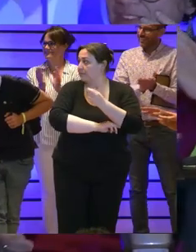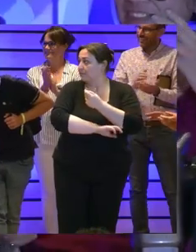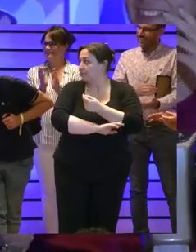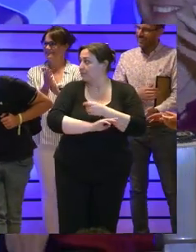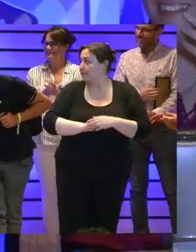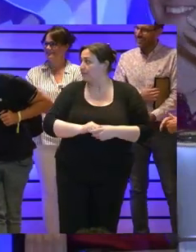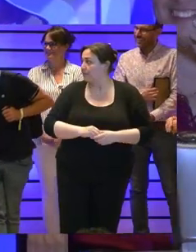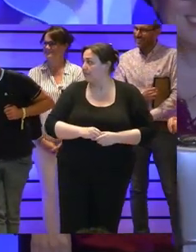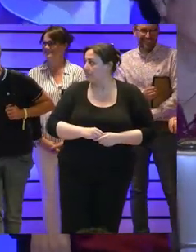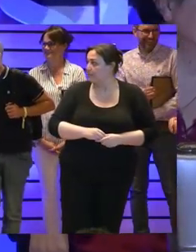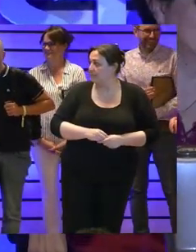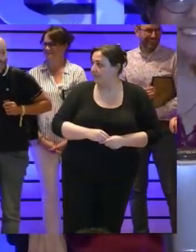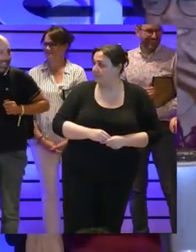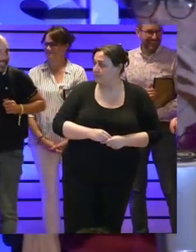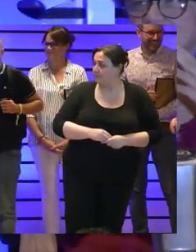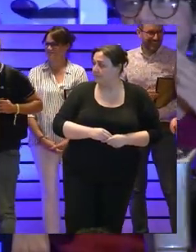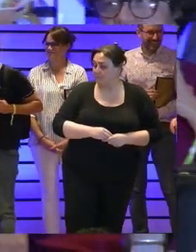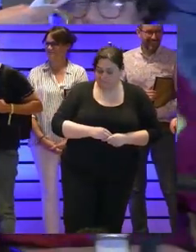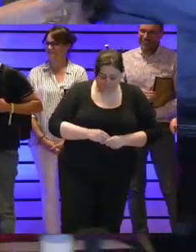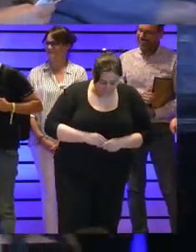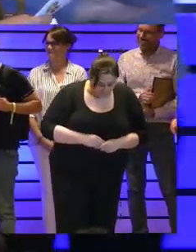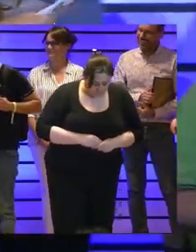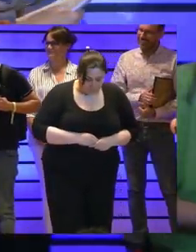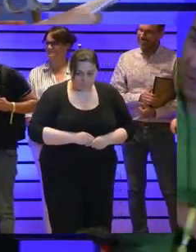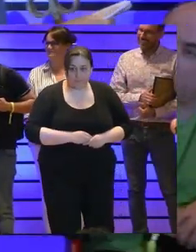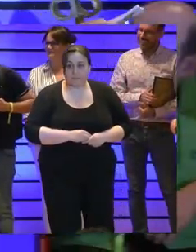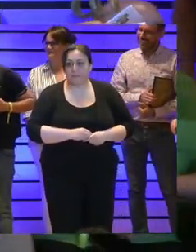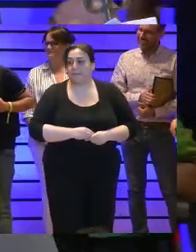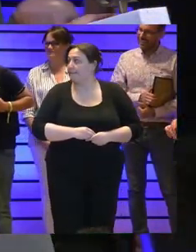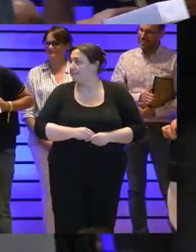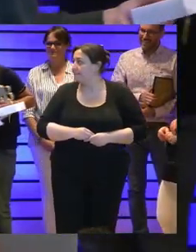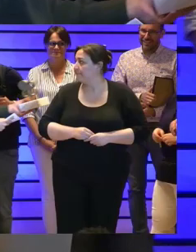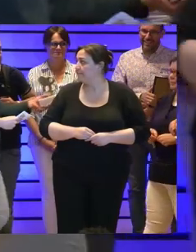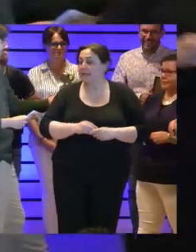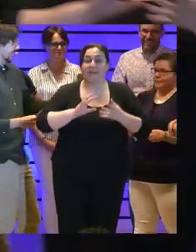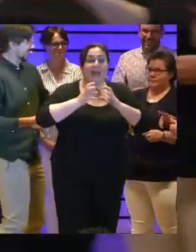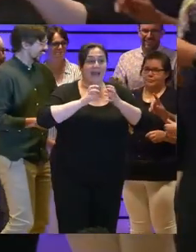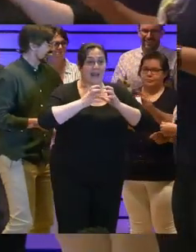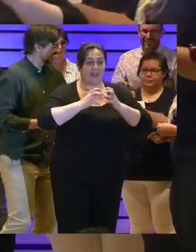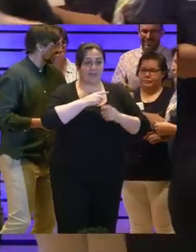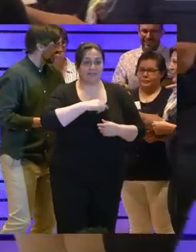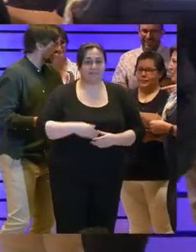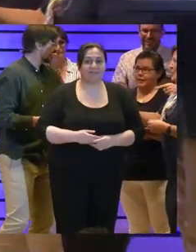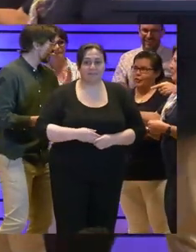una y luego decimos la segunda. Fundación Purísima Concepción de Granada.